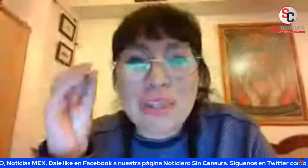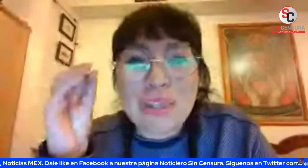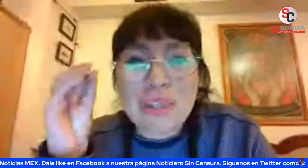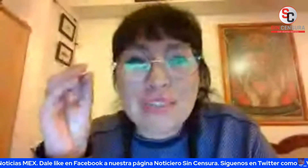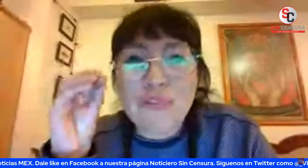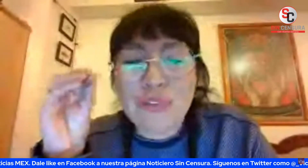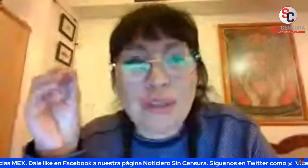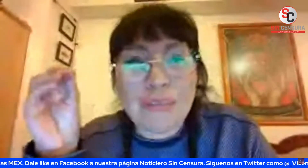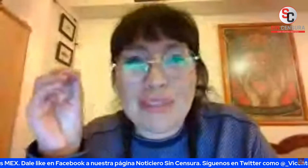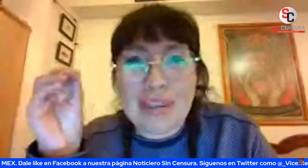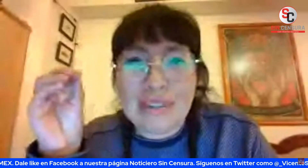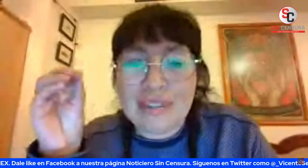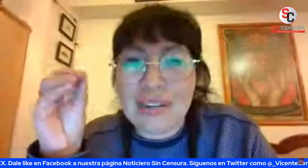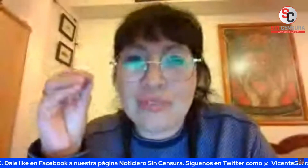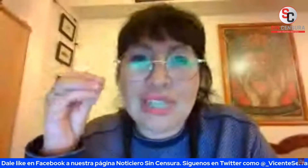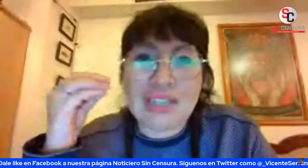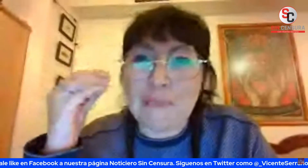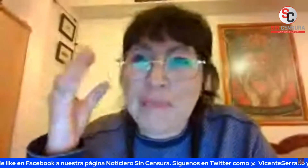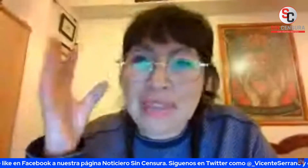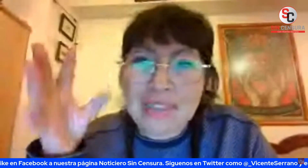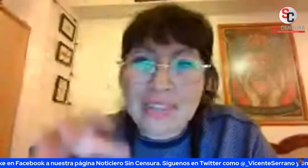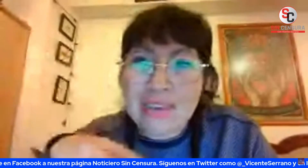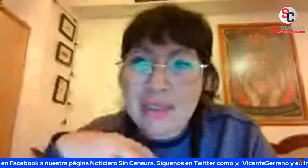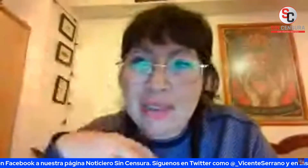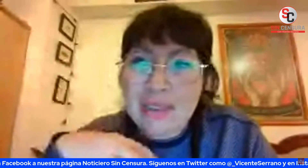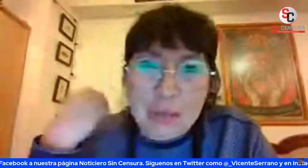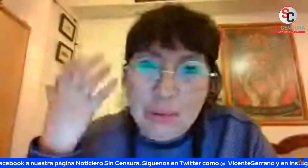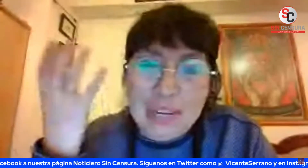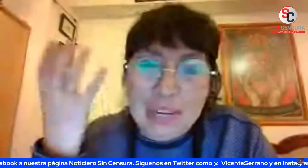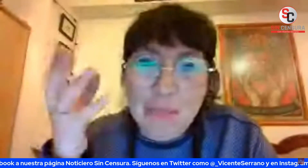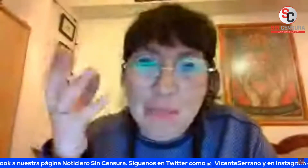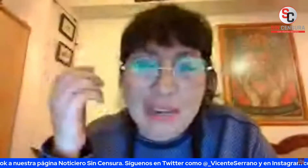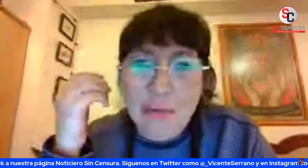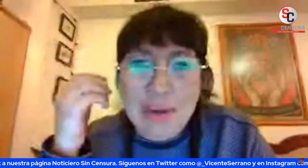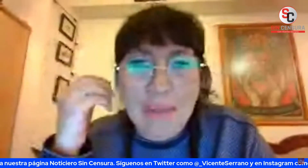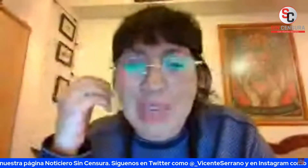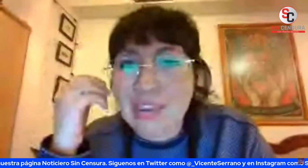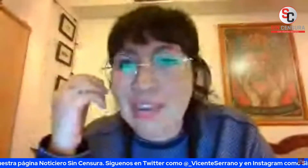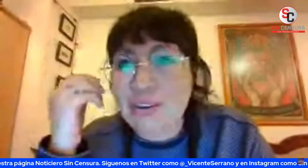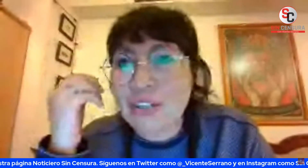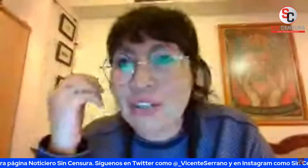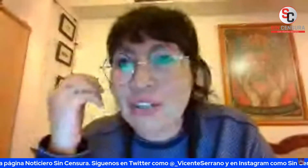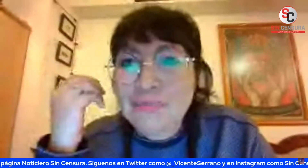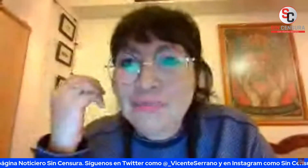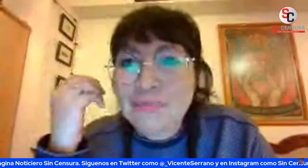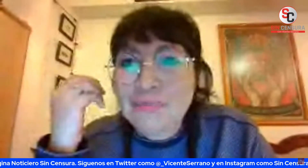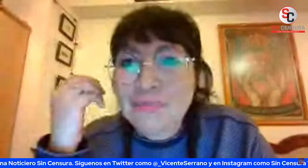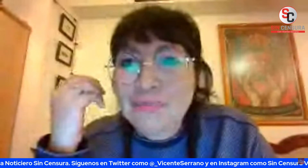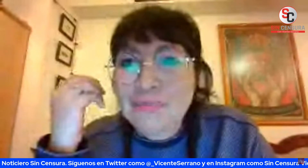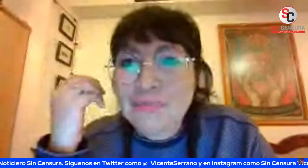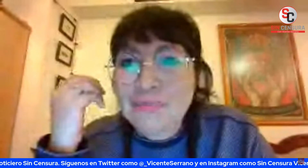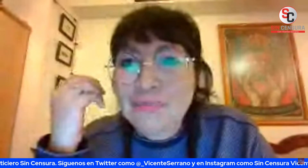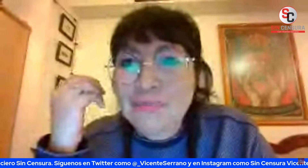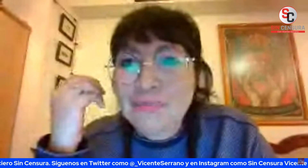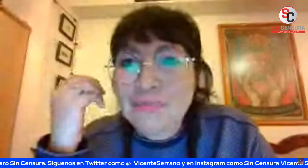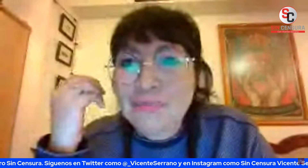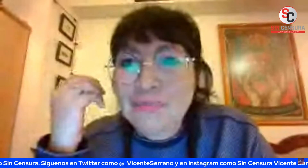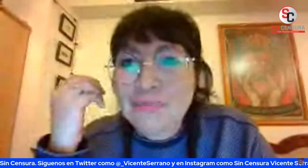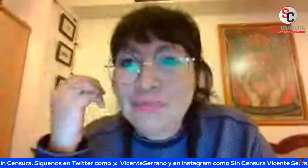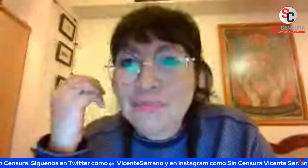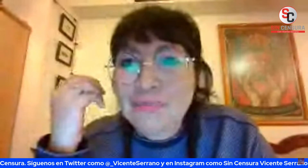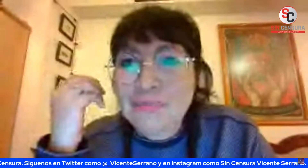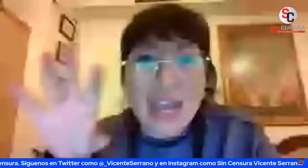las campañas de Andrés Manuel, es un peligro para México, hemos tenido las campañas del desafuero en el 2004,